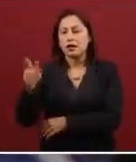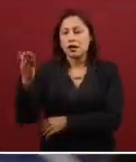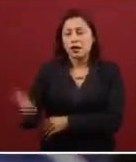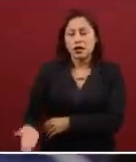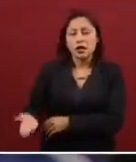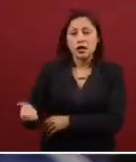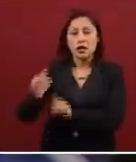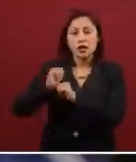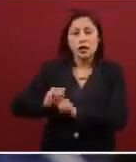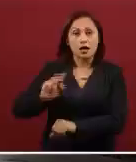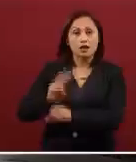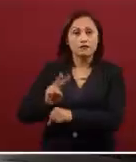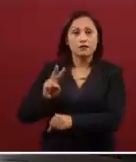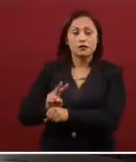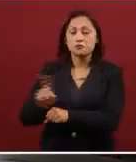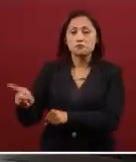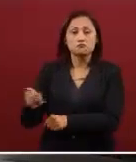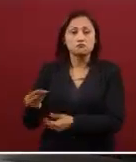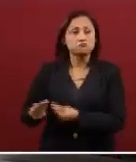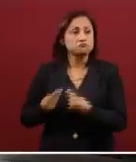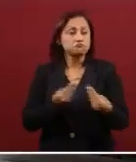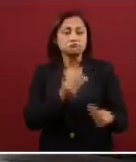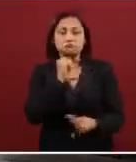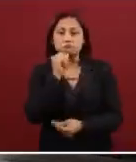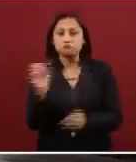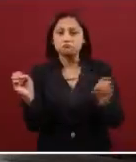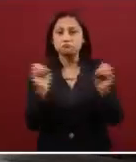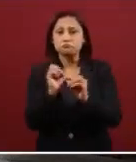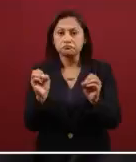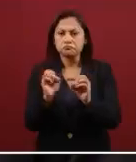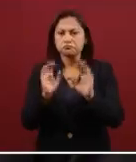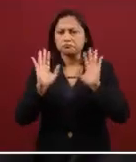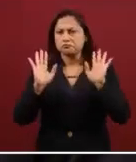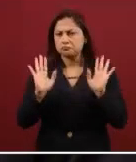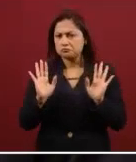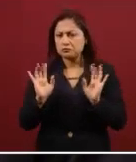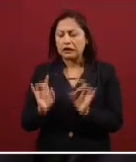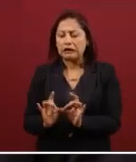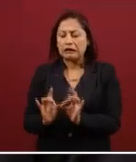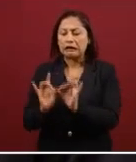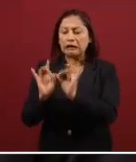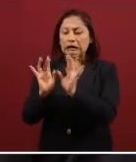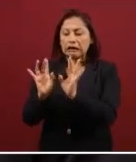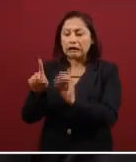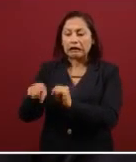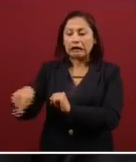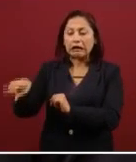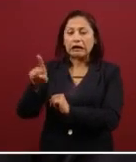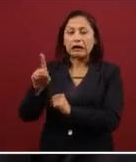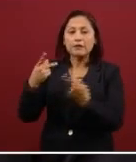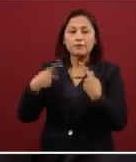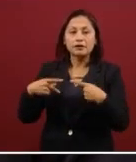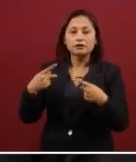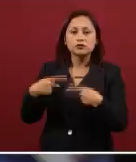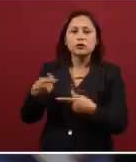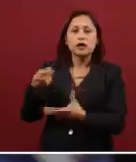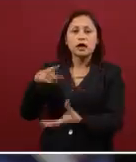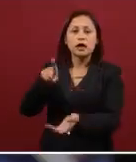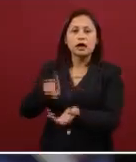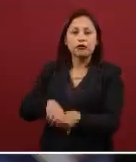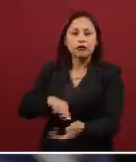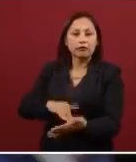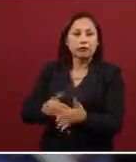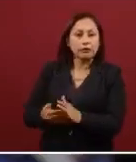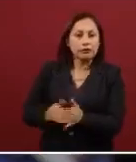mera coincidencia compartir equipo legal entre involucrado y autoridad? ¿Sigue